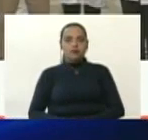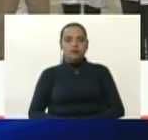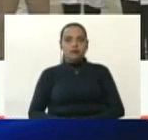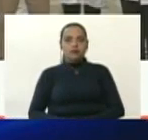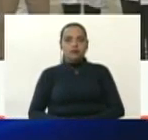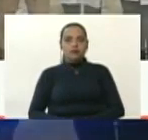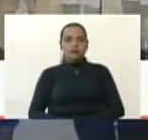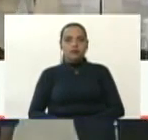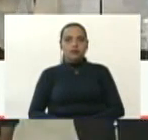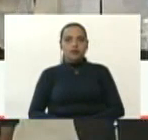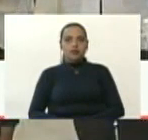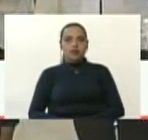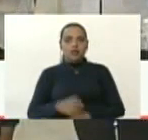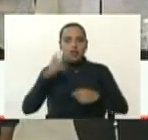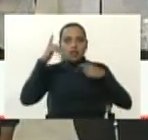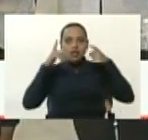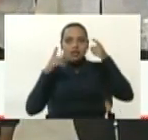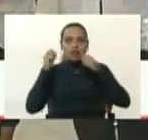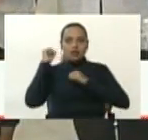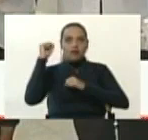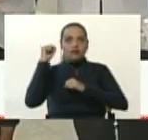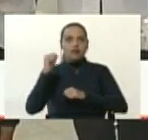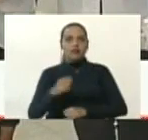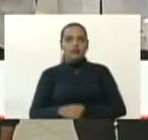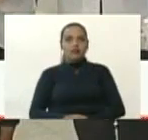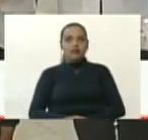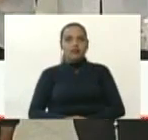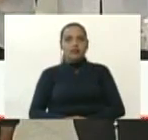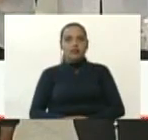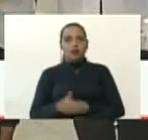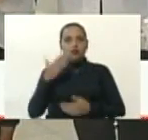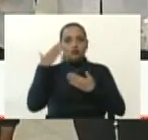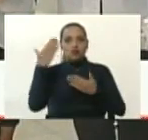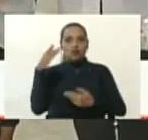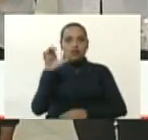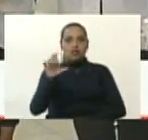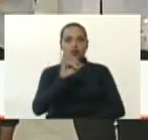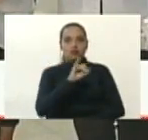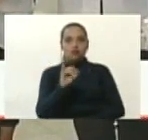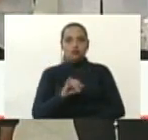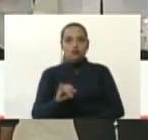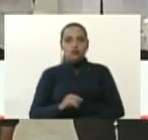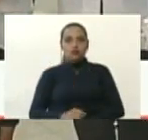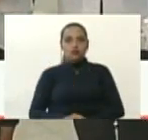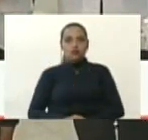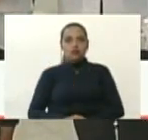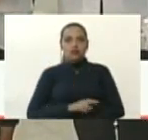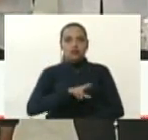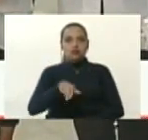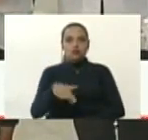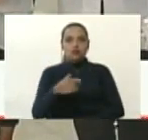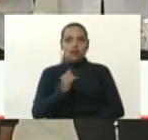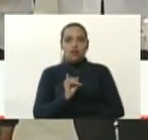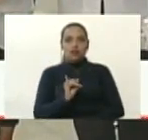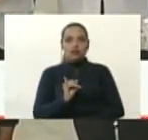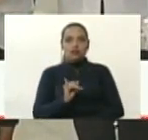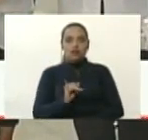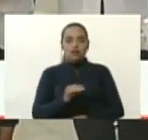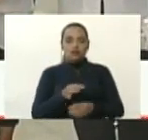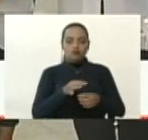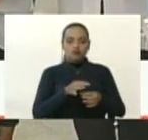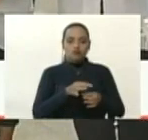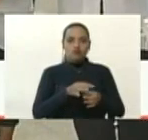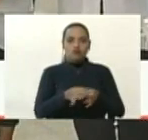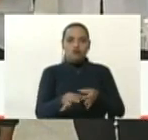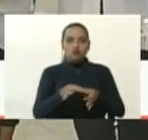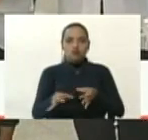Chávez vive, camarada presidente. Un saludo desde el estado Zulia. Estamos en el municipio Cabimas. Se encuentra con